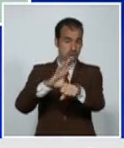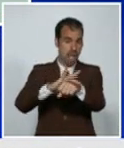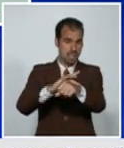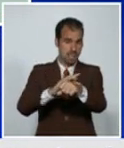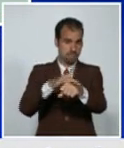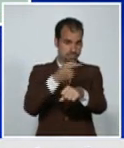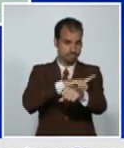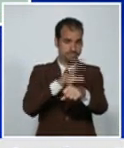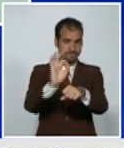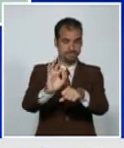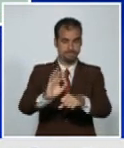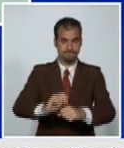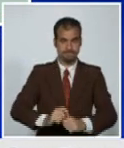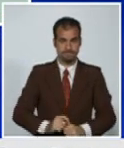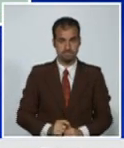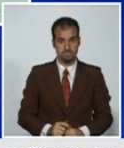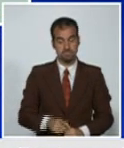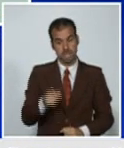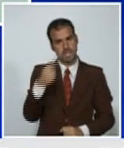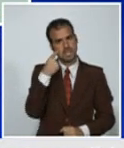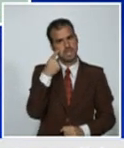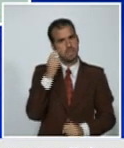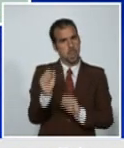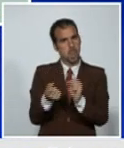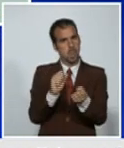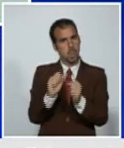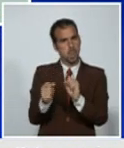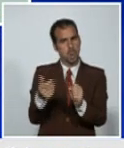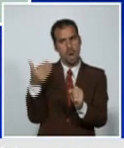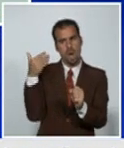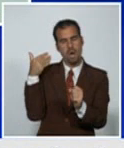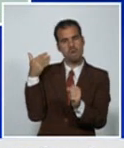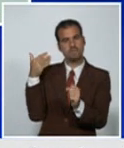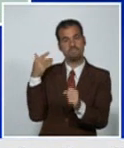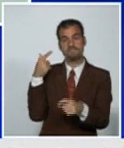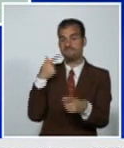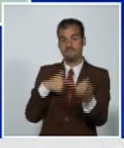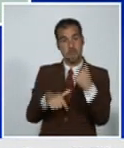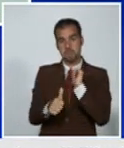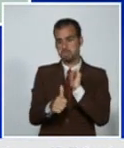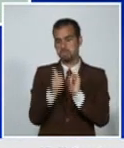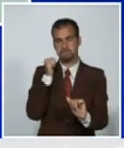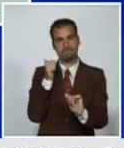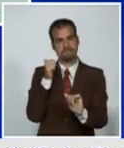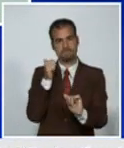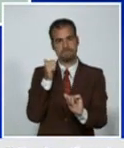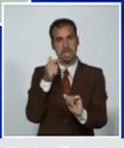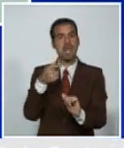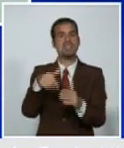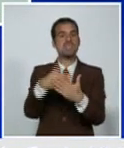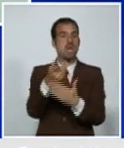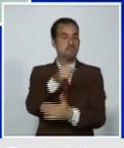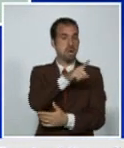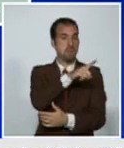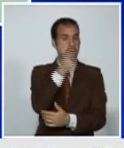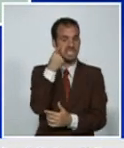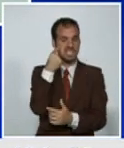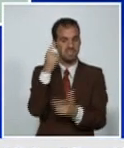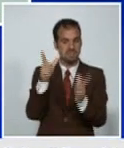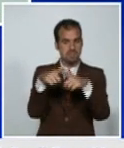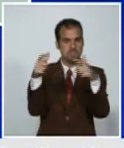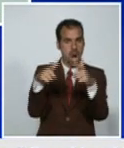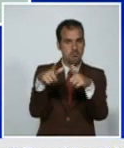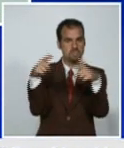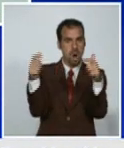que había logrado un control de la pandemia, desde hace varios días viene demostrando